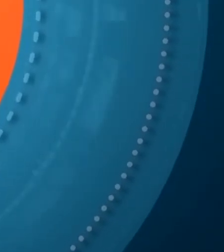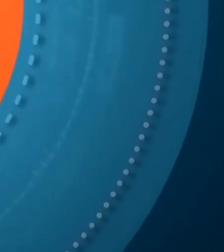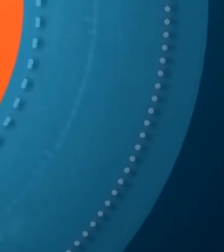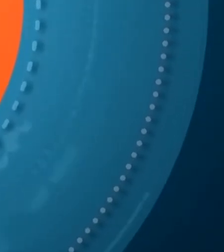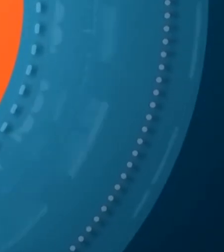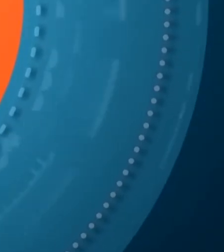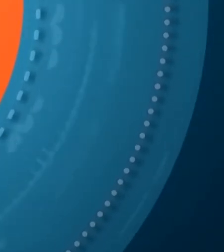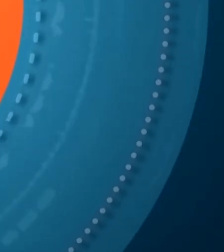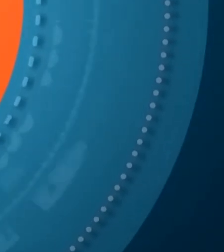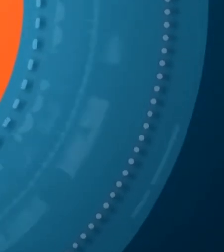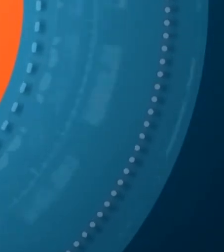¡Gracias!